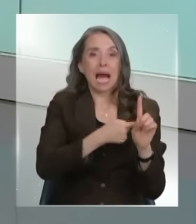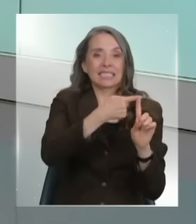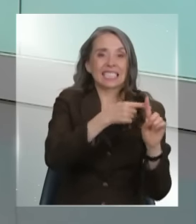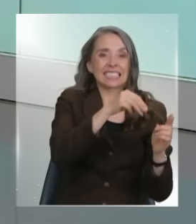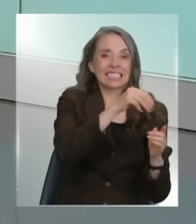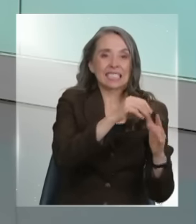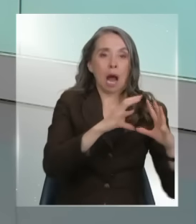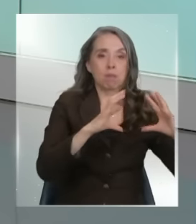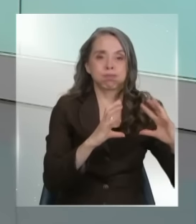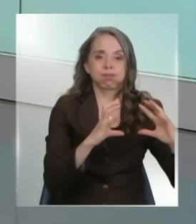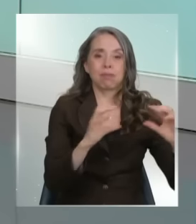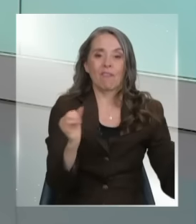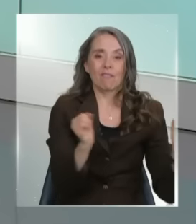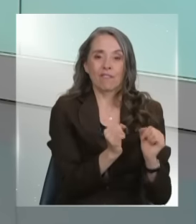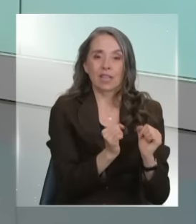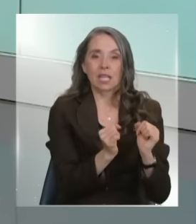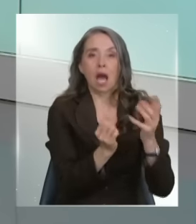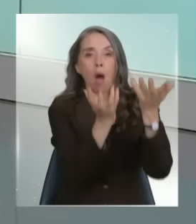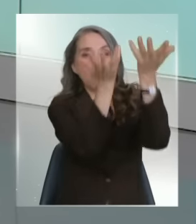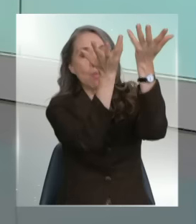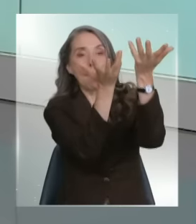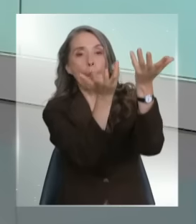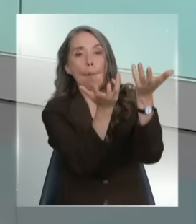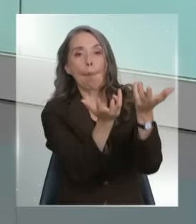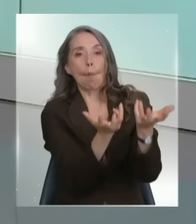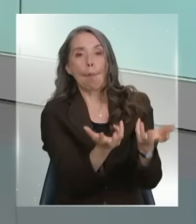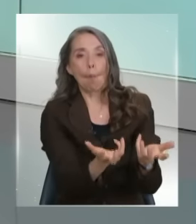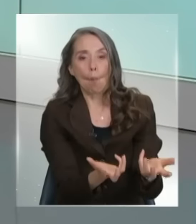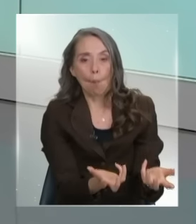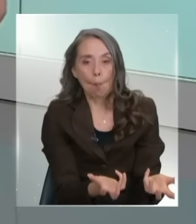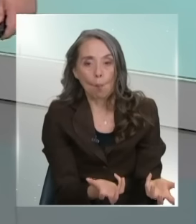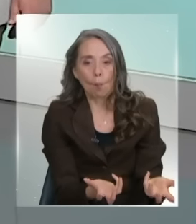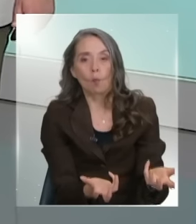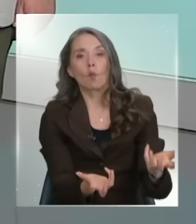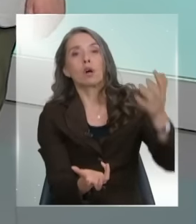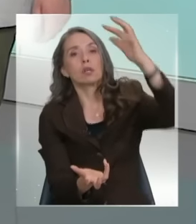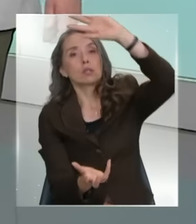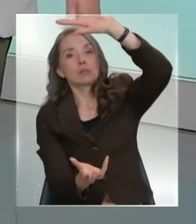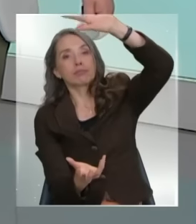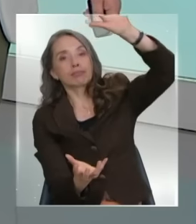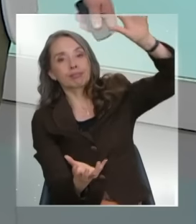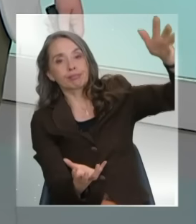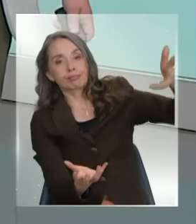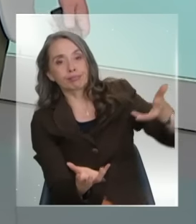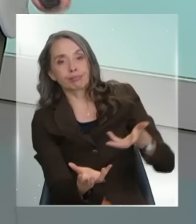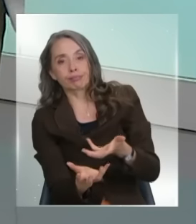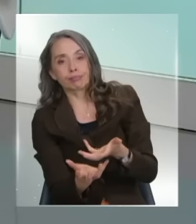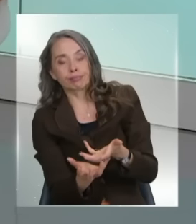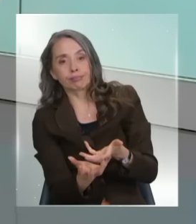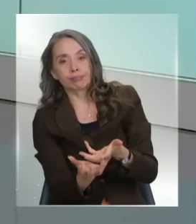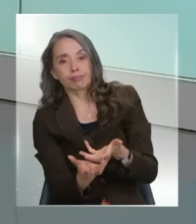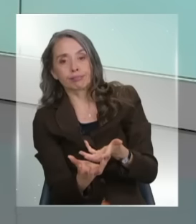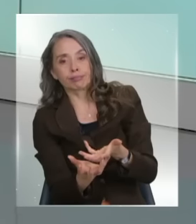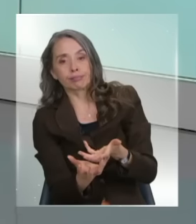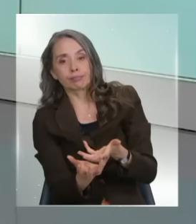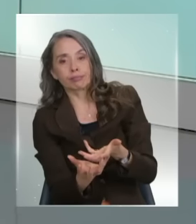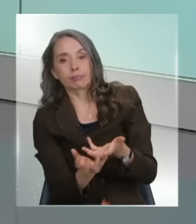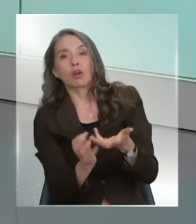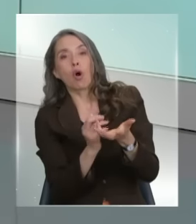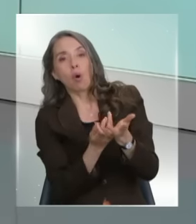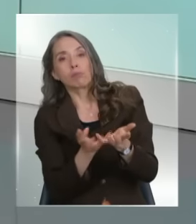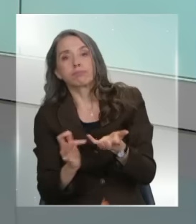densa y fría se hunde, comenzando su viaje de regreso hacia el sur, en el caso del Ártico, hacia el norte, en el